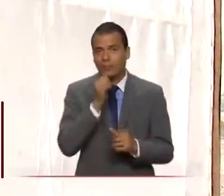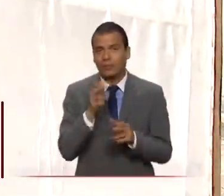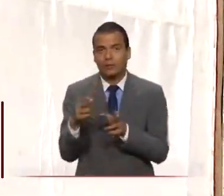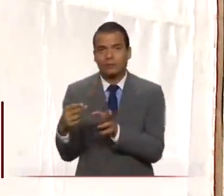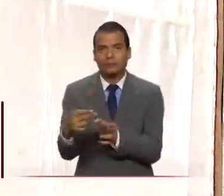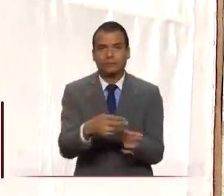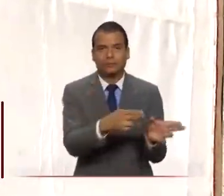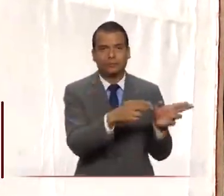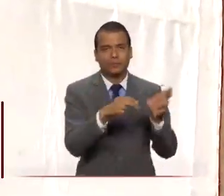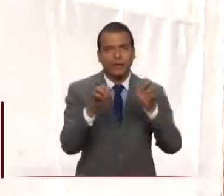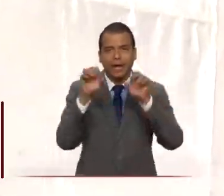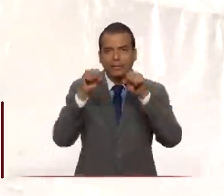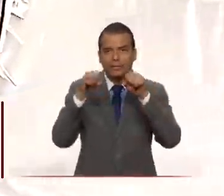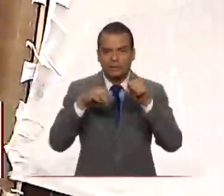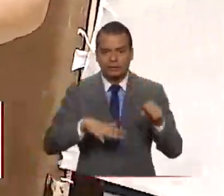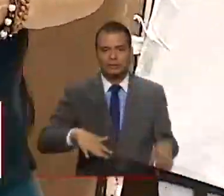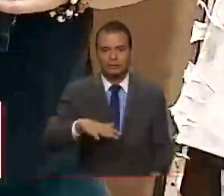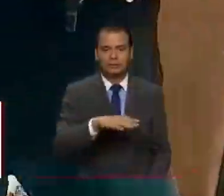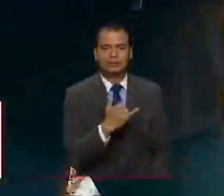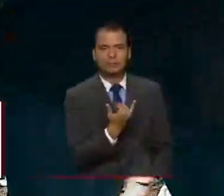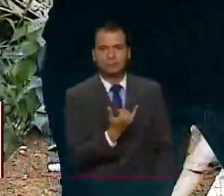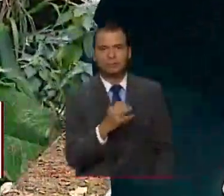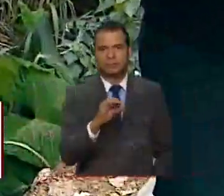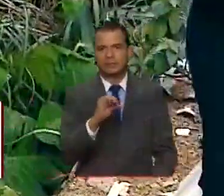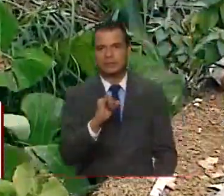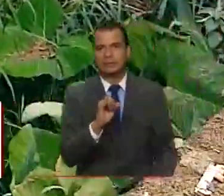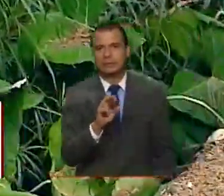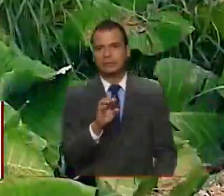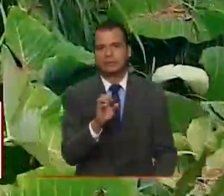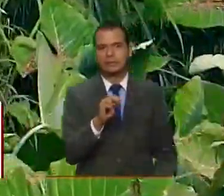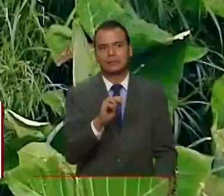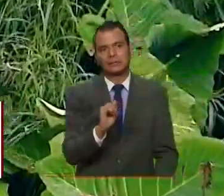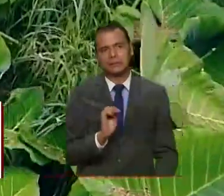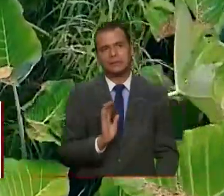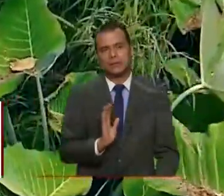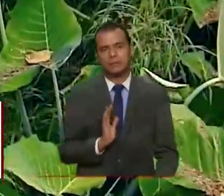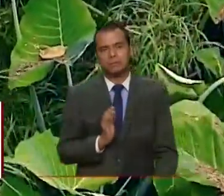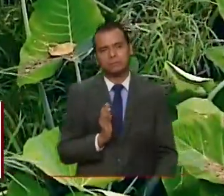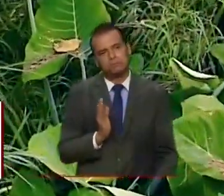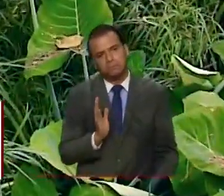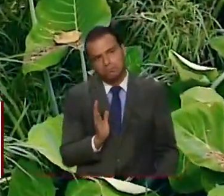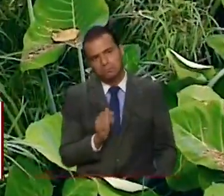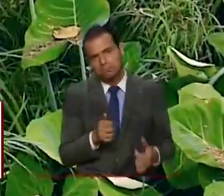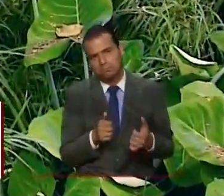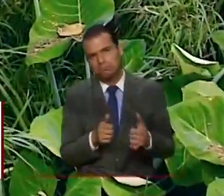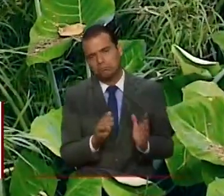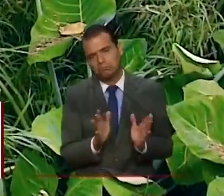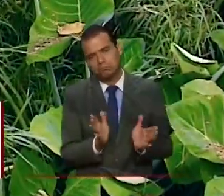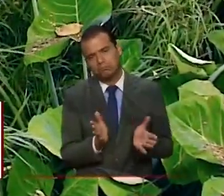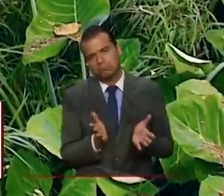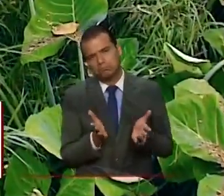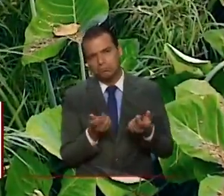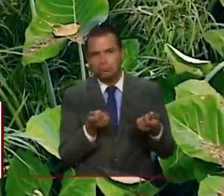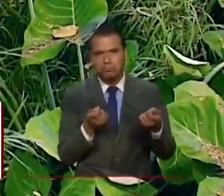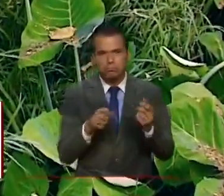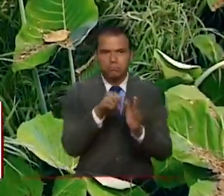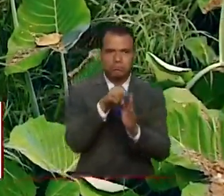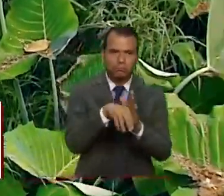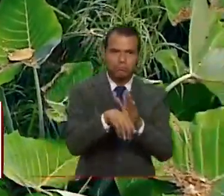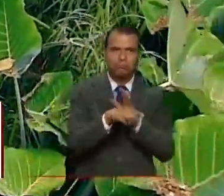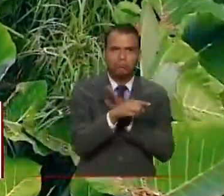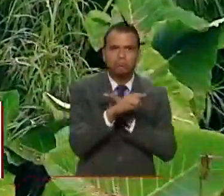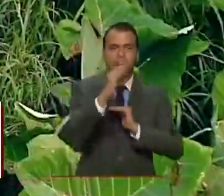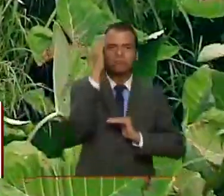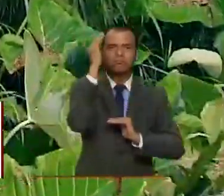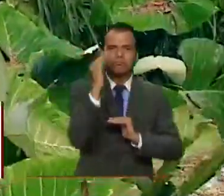Cañaveralejo en este sector de La Sirena evidencia un tratamiento positivo en el manejo de vertimientos, lo